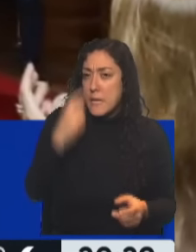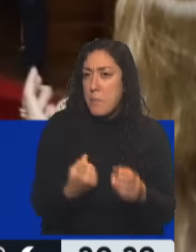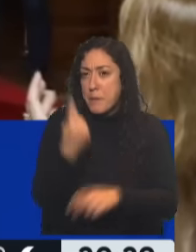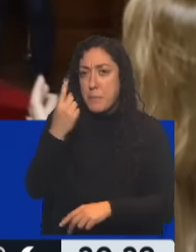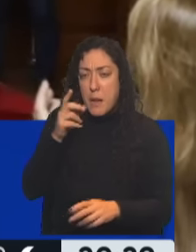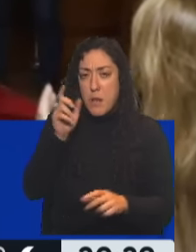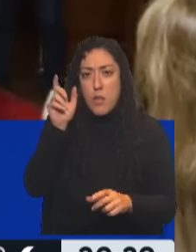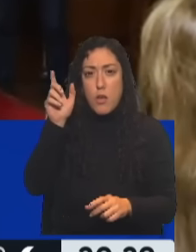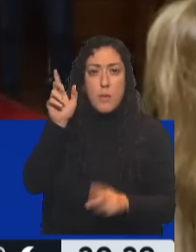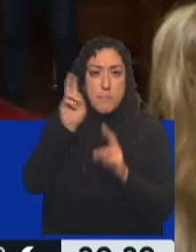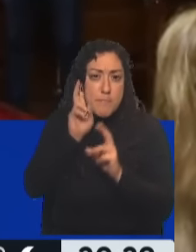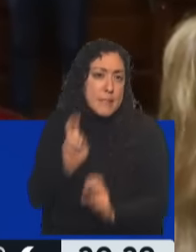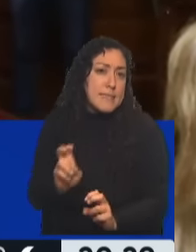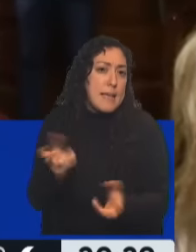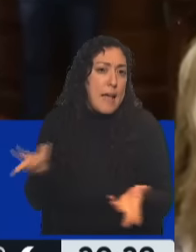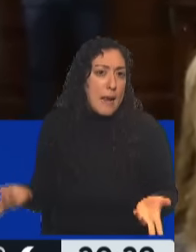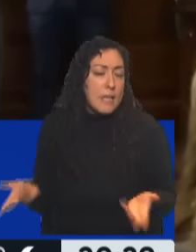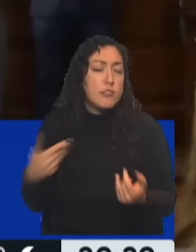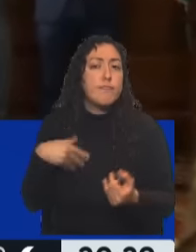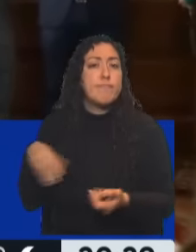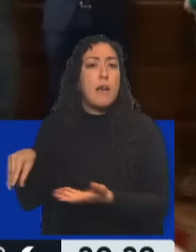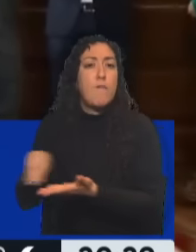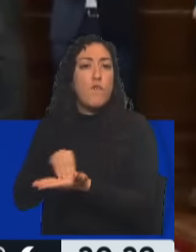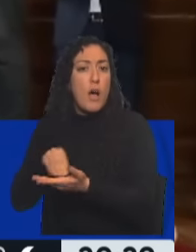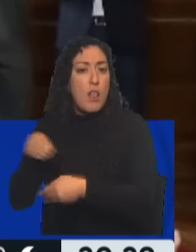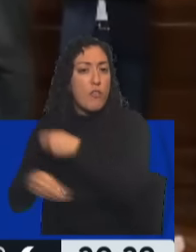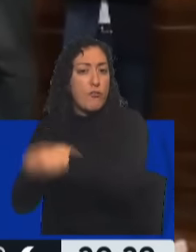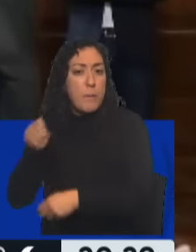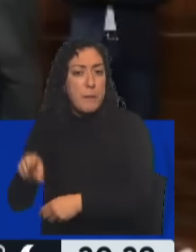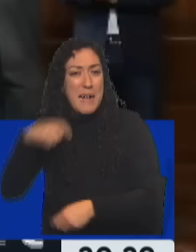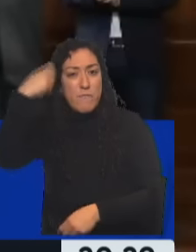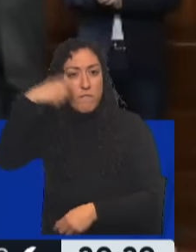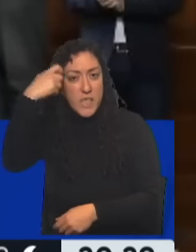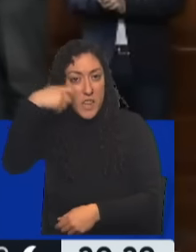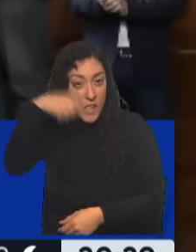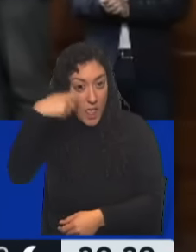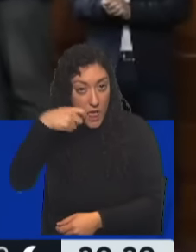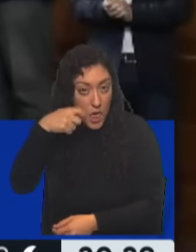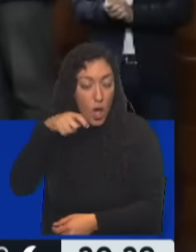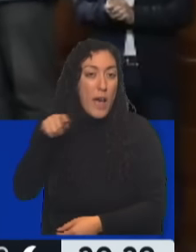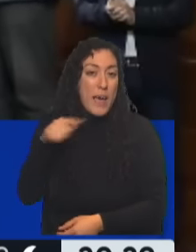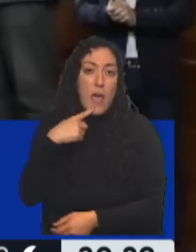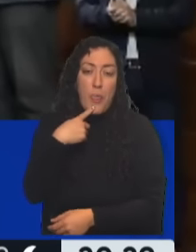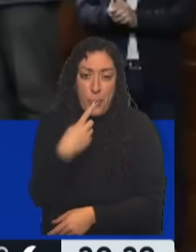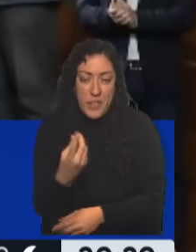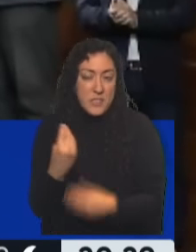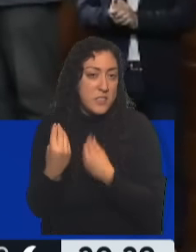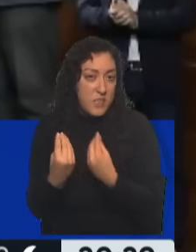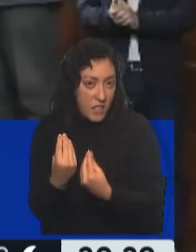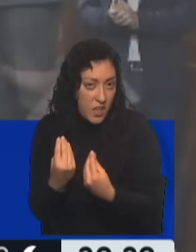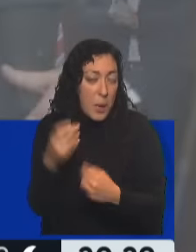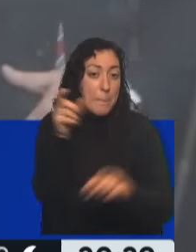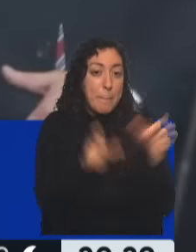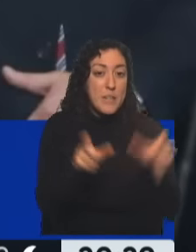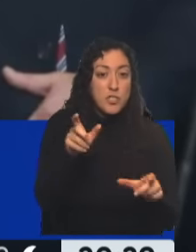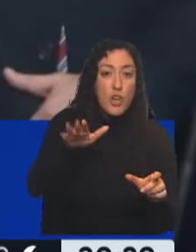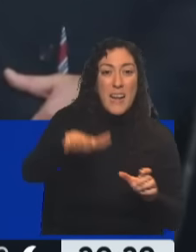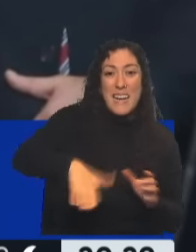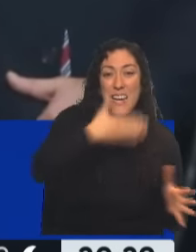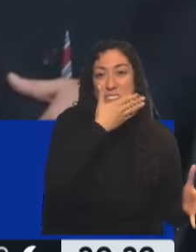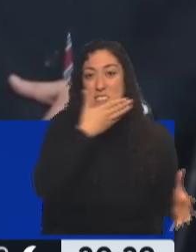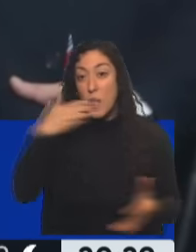de la familia, Fernando Burlando, hizo un video y en ese video ofrece una recompensa para quienes tengan secuestrado al nene